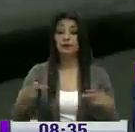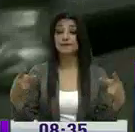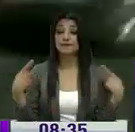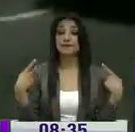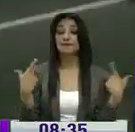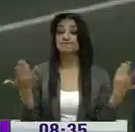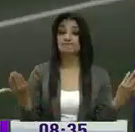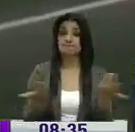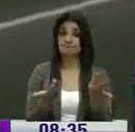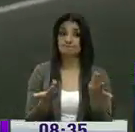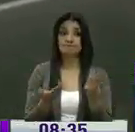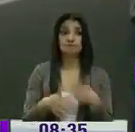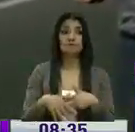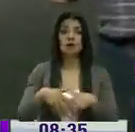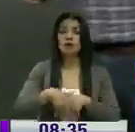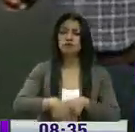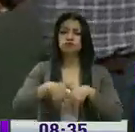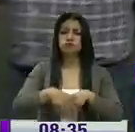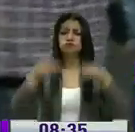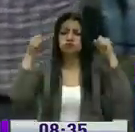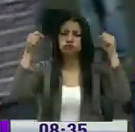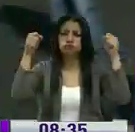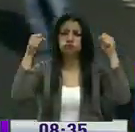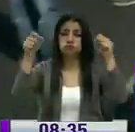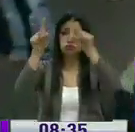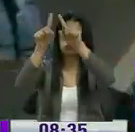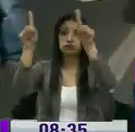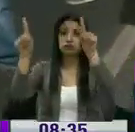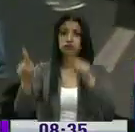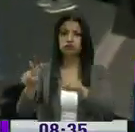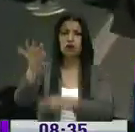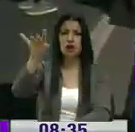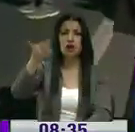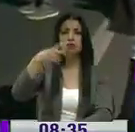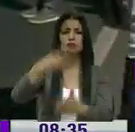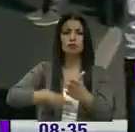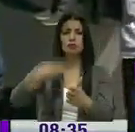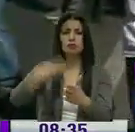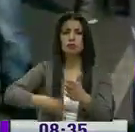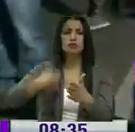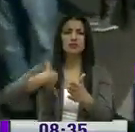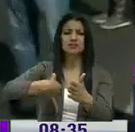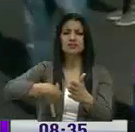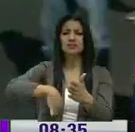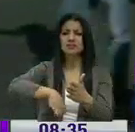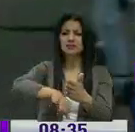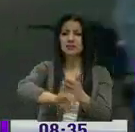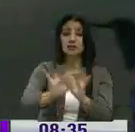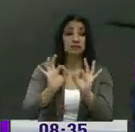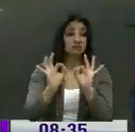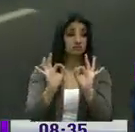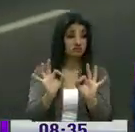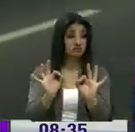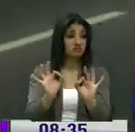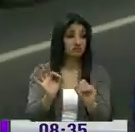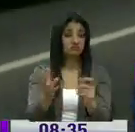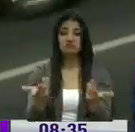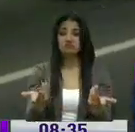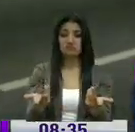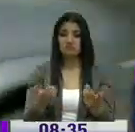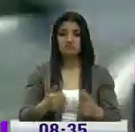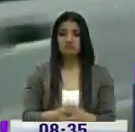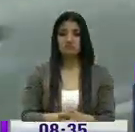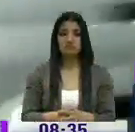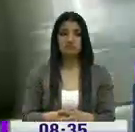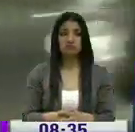una manifestación, puesto que dicen que estos radares están cobrando multas que al parecer no son las adecuadas. Ellos señalan que